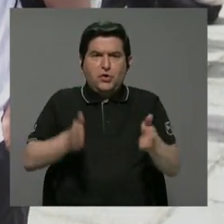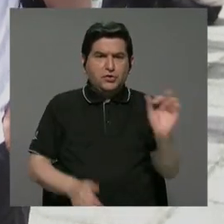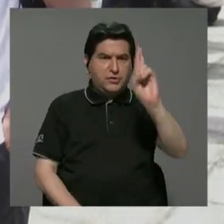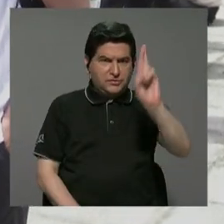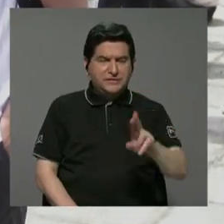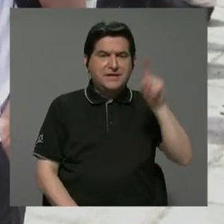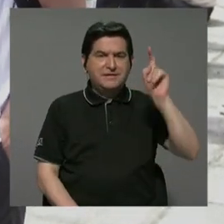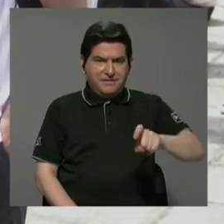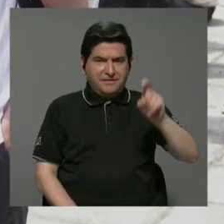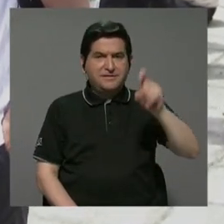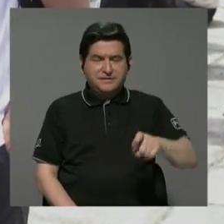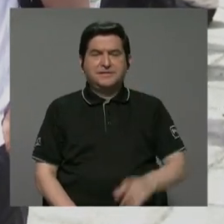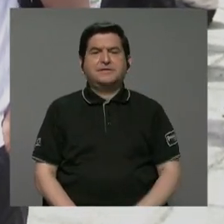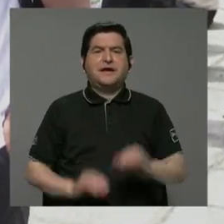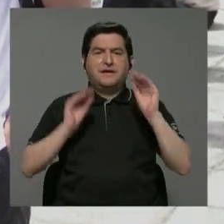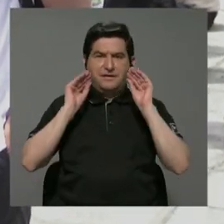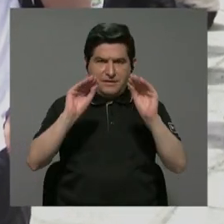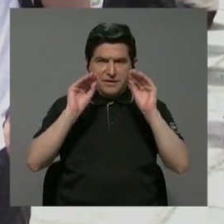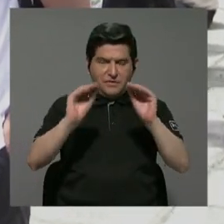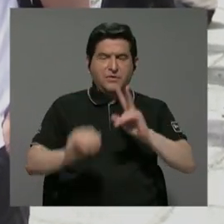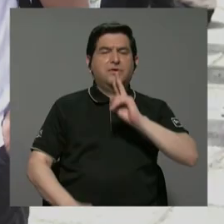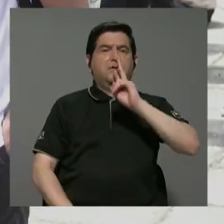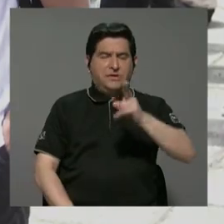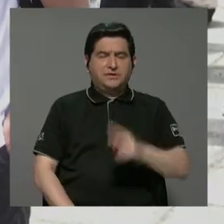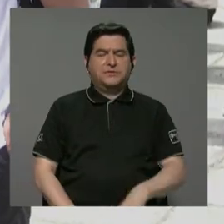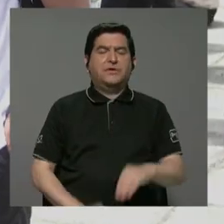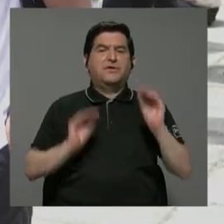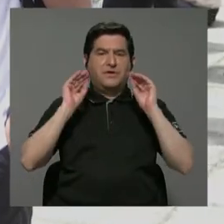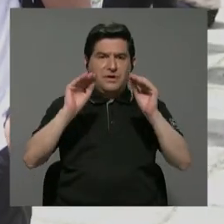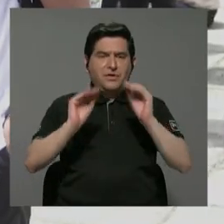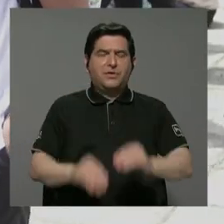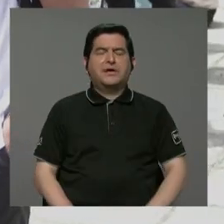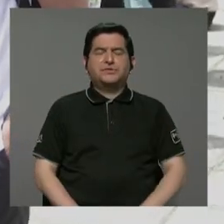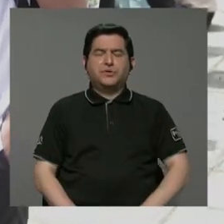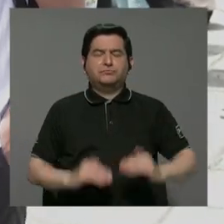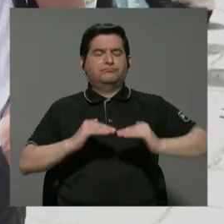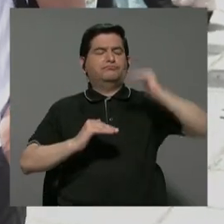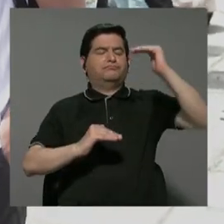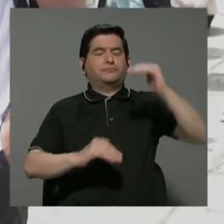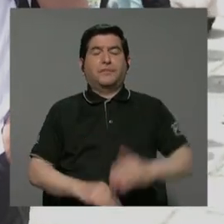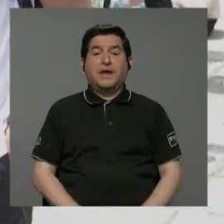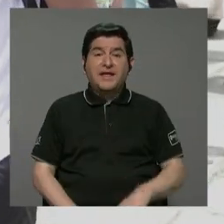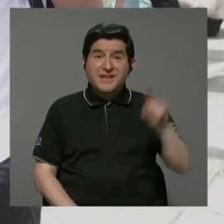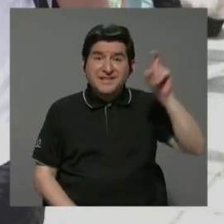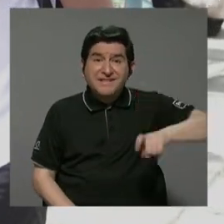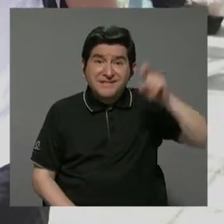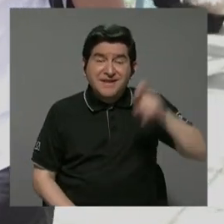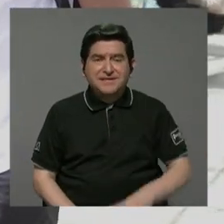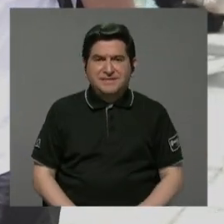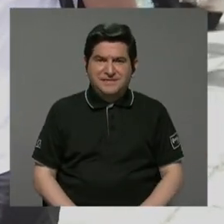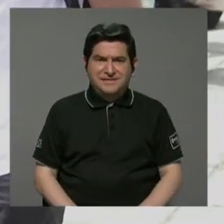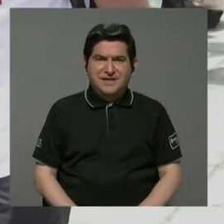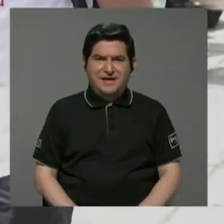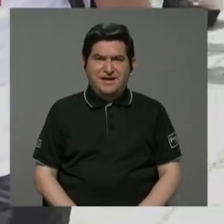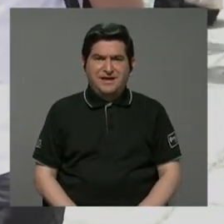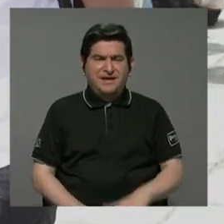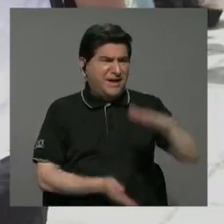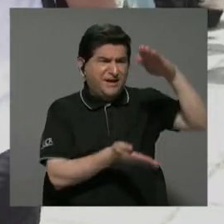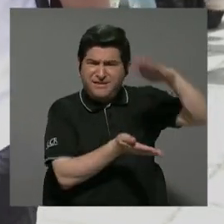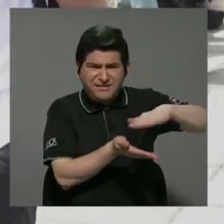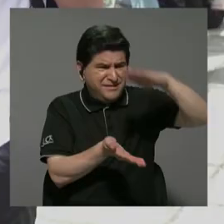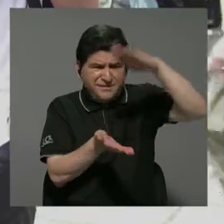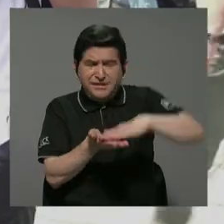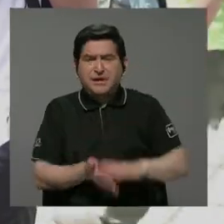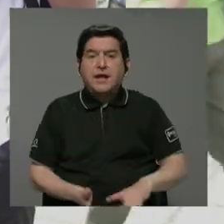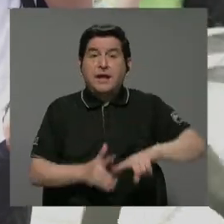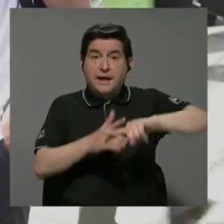Rica merecemos una educación real y una educación óptima. Entonces para eso necesitamos que en vez de dejar de recortar empiecen